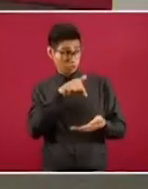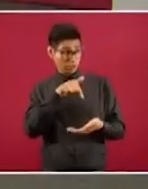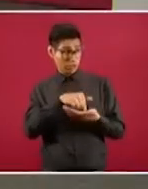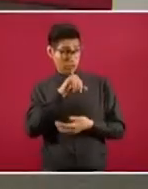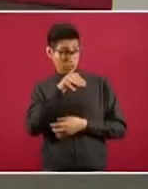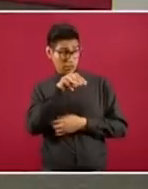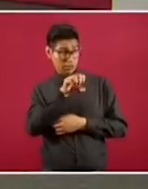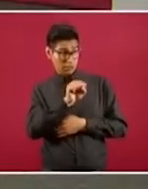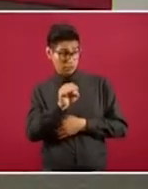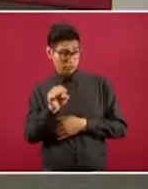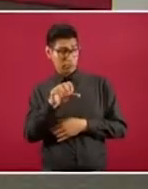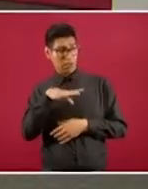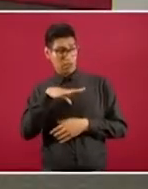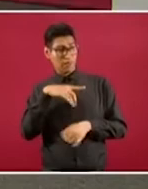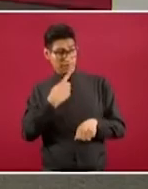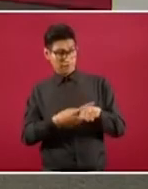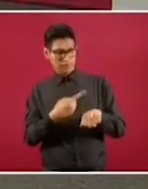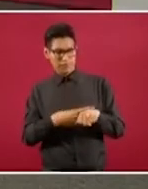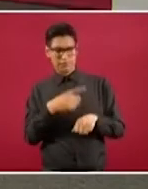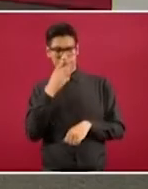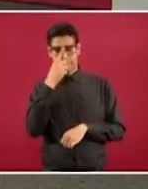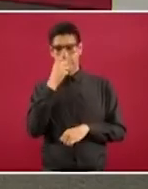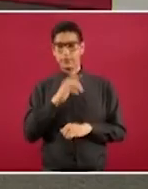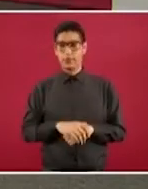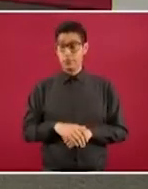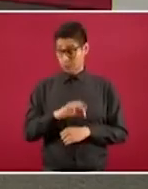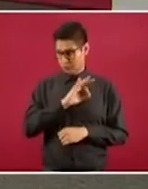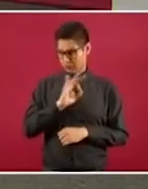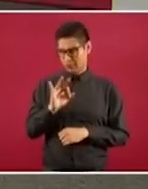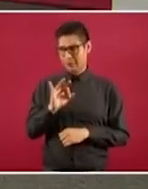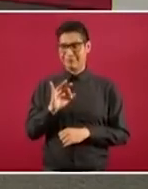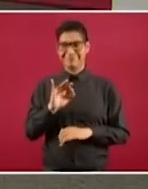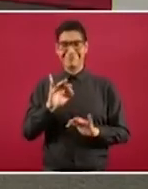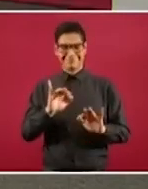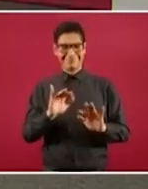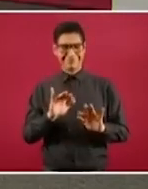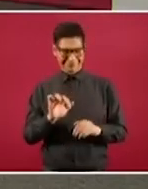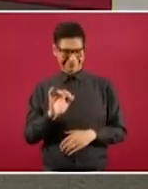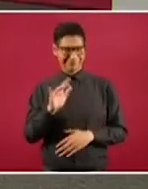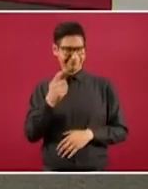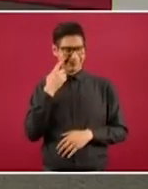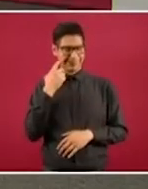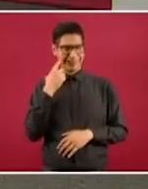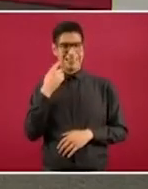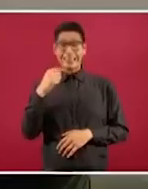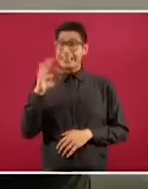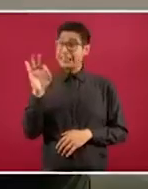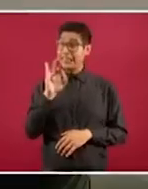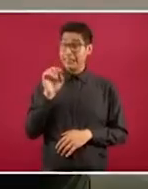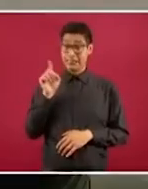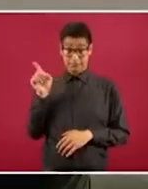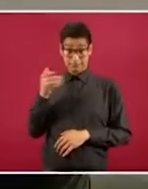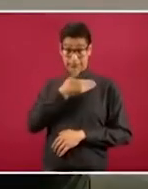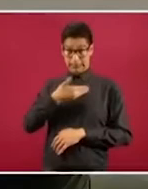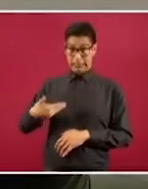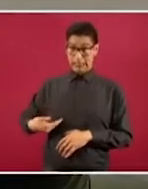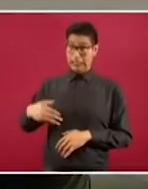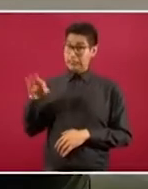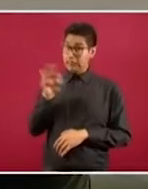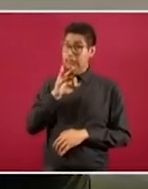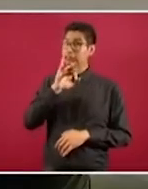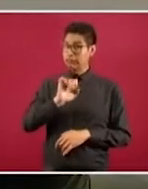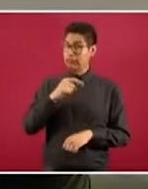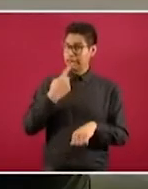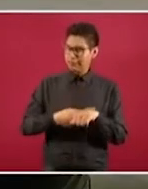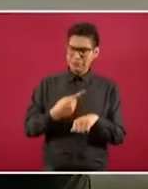Bien, si me permite, Ricardo, rápidamente, el presidente no es un caso sospechoso,